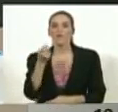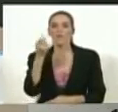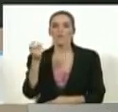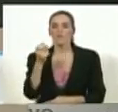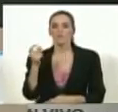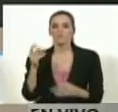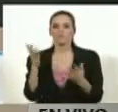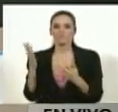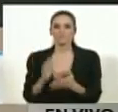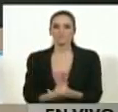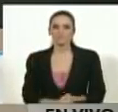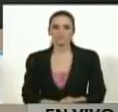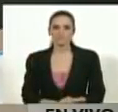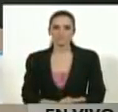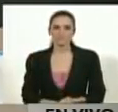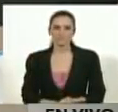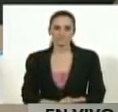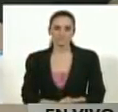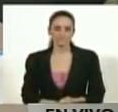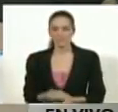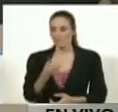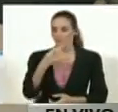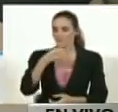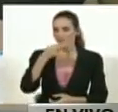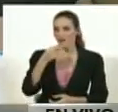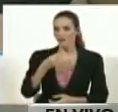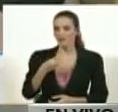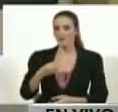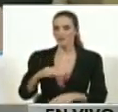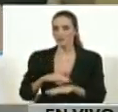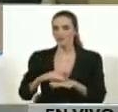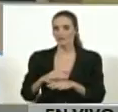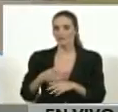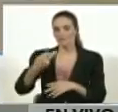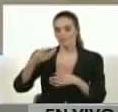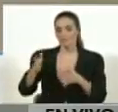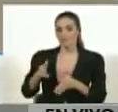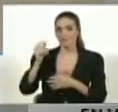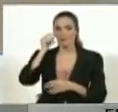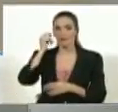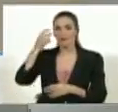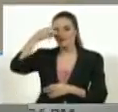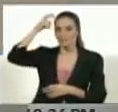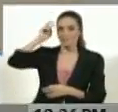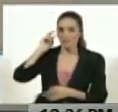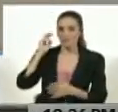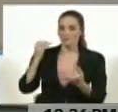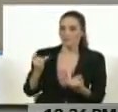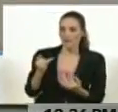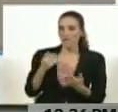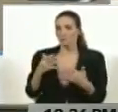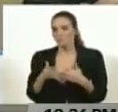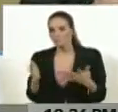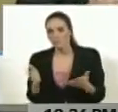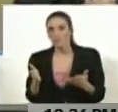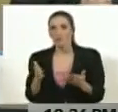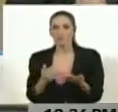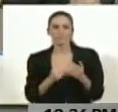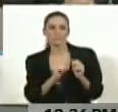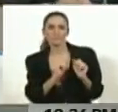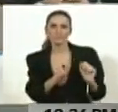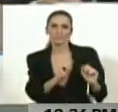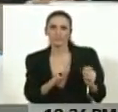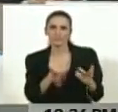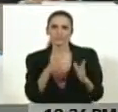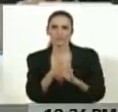buenas tardes Eh ministra Eh canciller ya es público su rechazo y y su